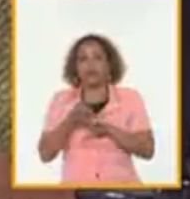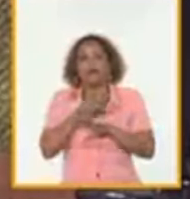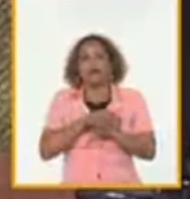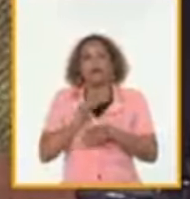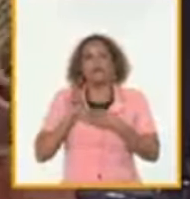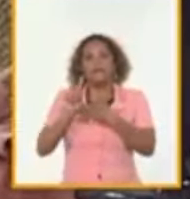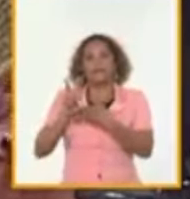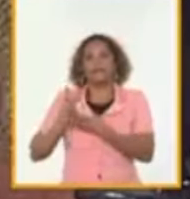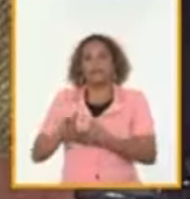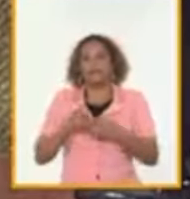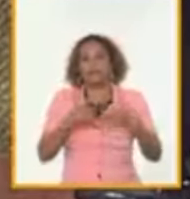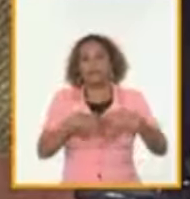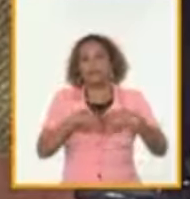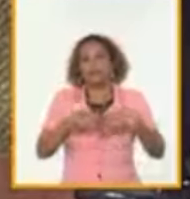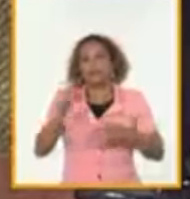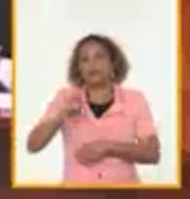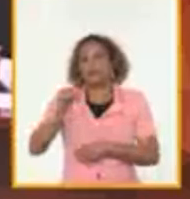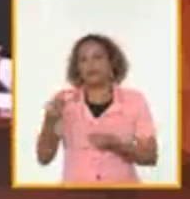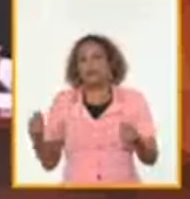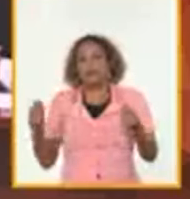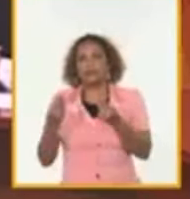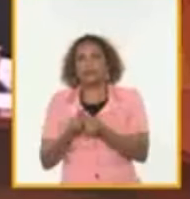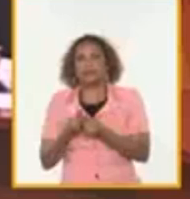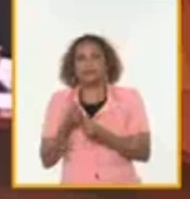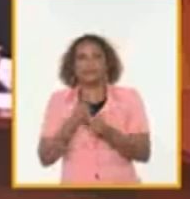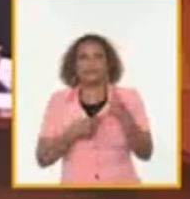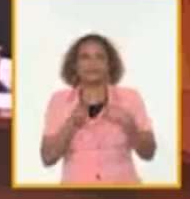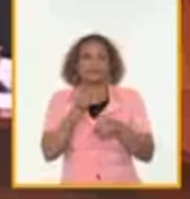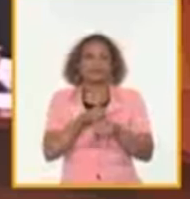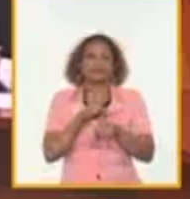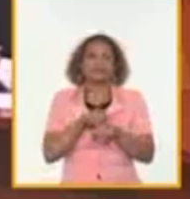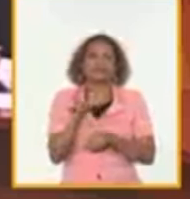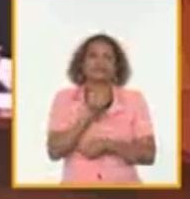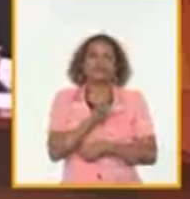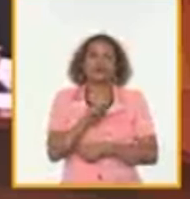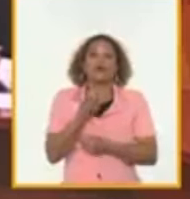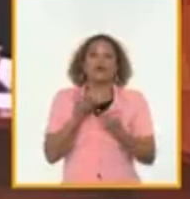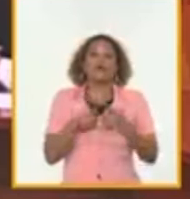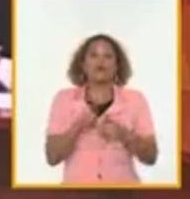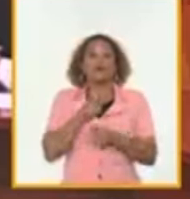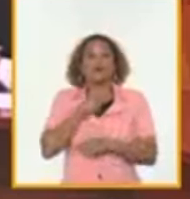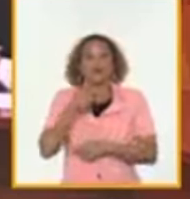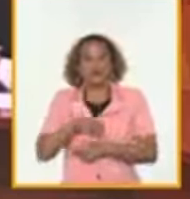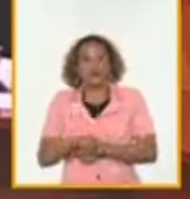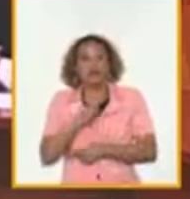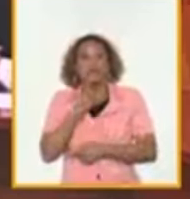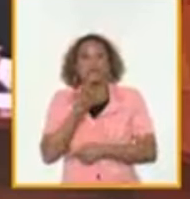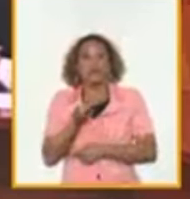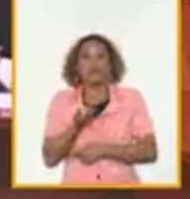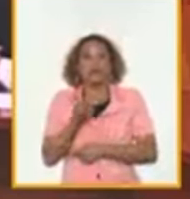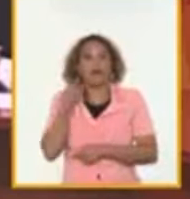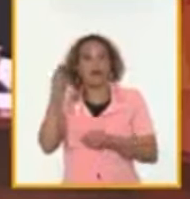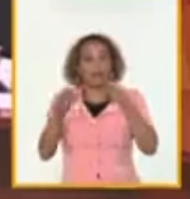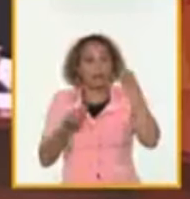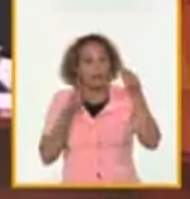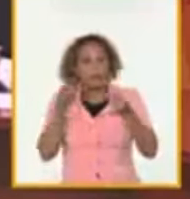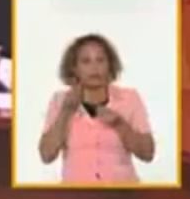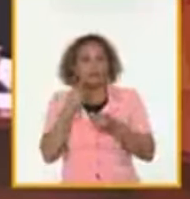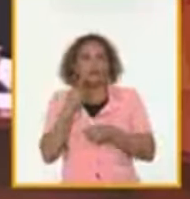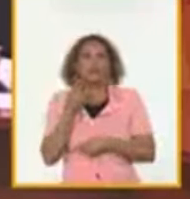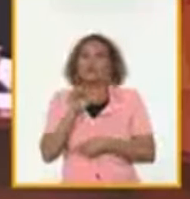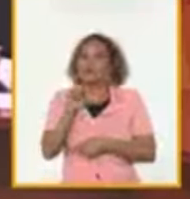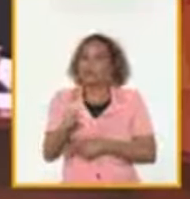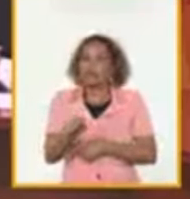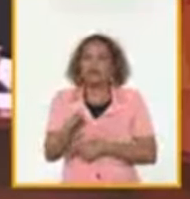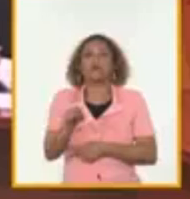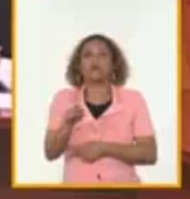visita a los productores con el acompañamiento En algunos momentos también pero cuando hay que que hacer los análisis y cuando hay que actuar también